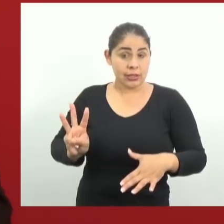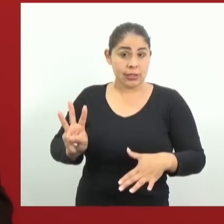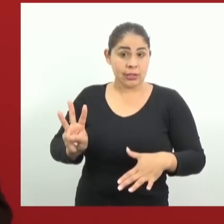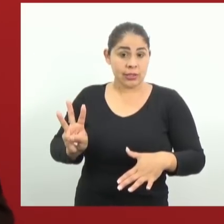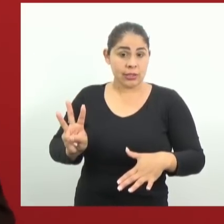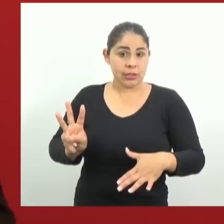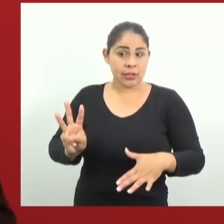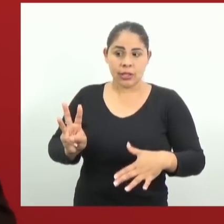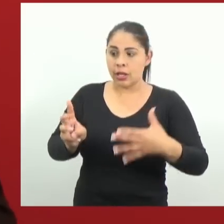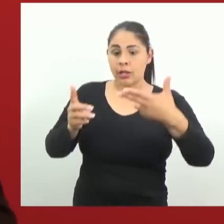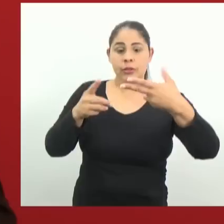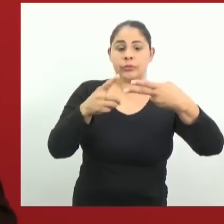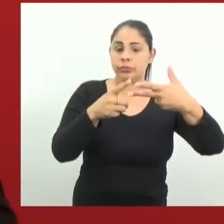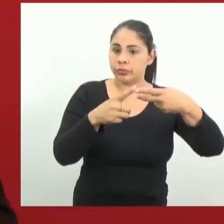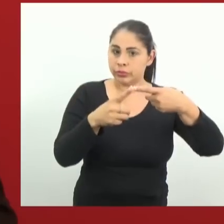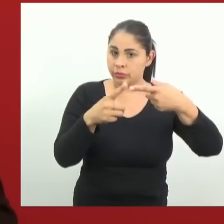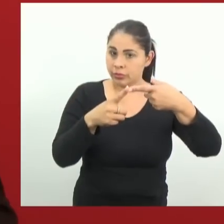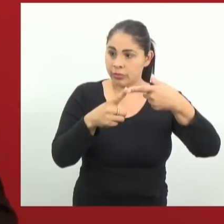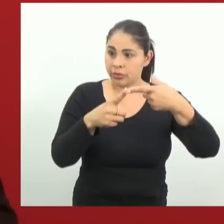enviada al primer cielo donde tú estás,